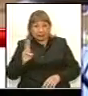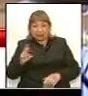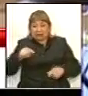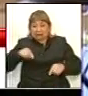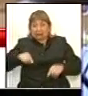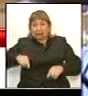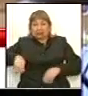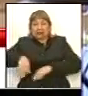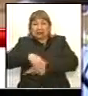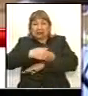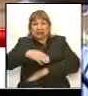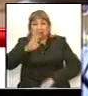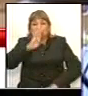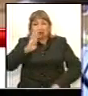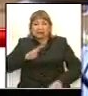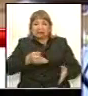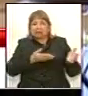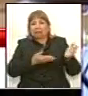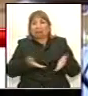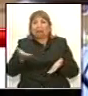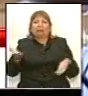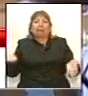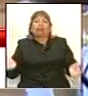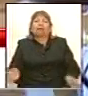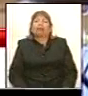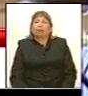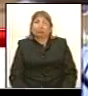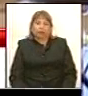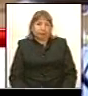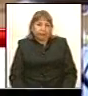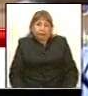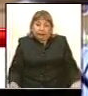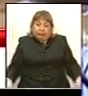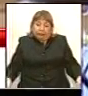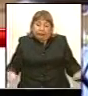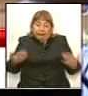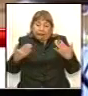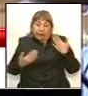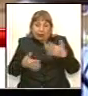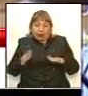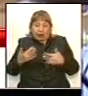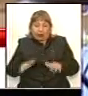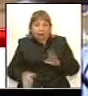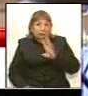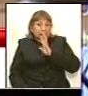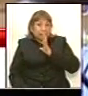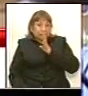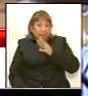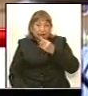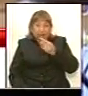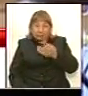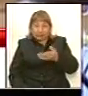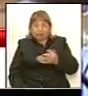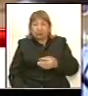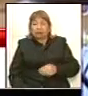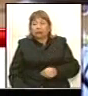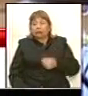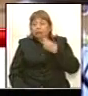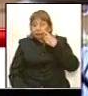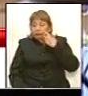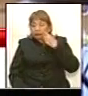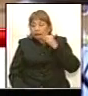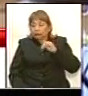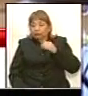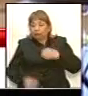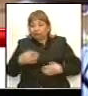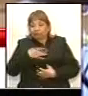avenida Brasil nomás se lo llevan. Entonces, hay un reforzamiento, de eso ya hemos hablado también. El señor Muñoz, que está con mucha disposición, se está quejando de todo,